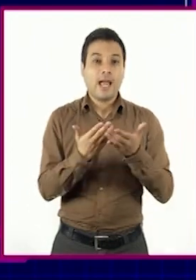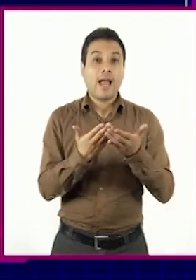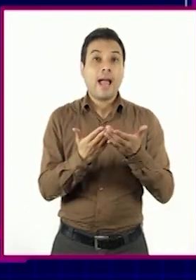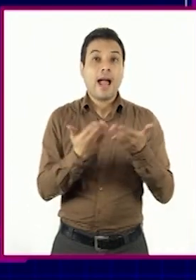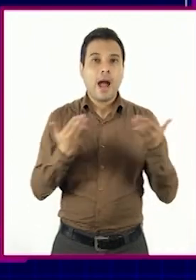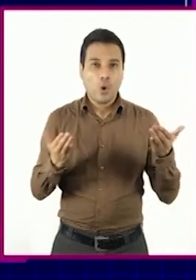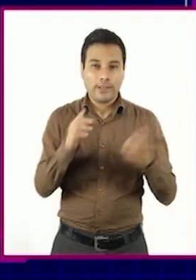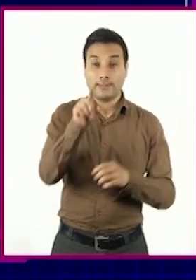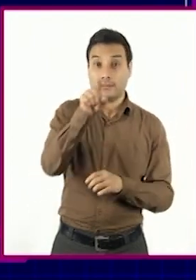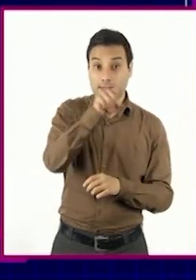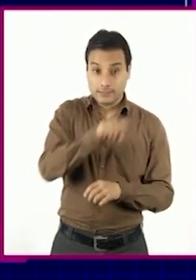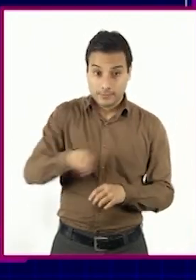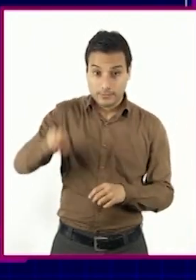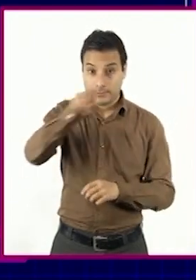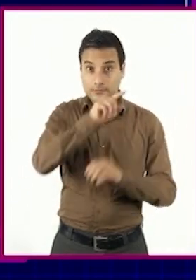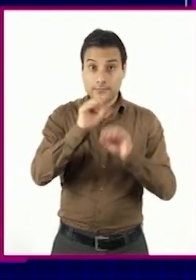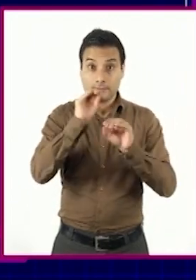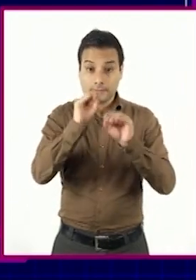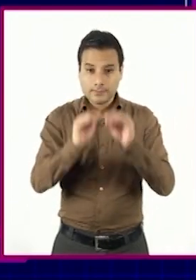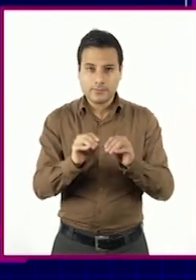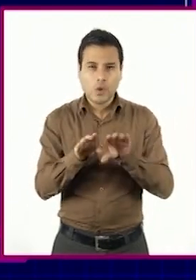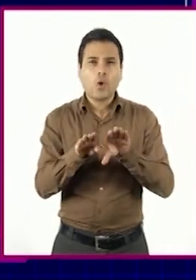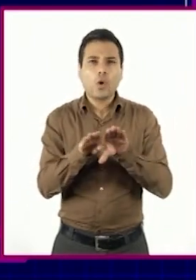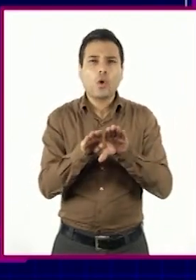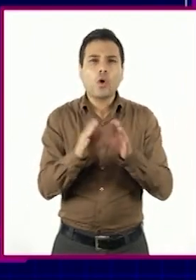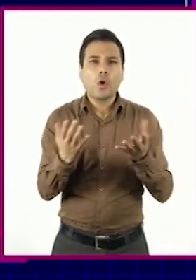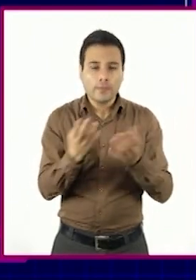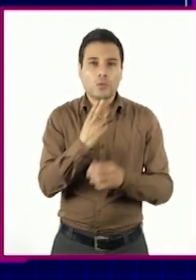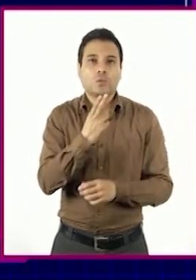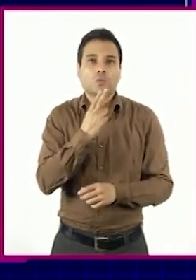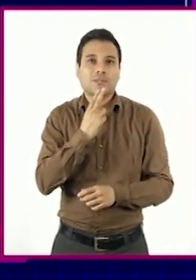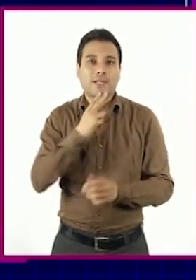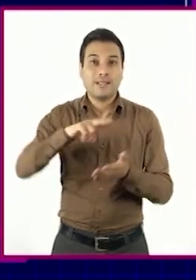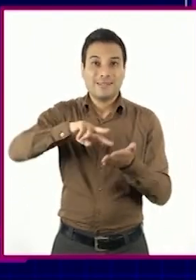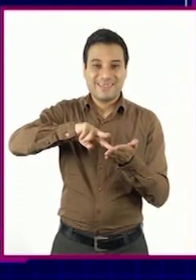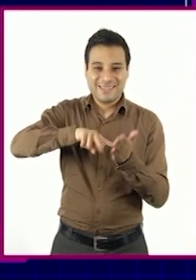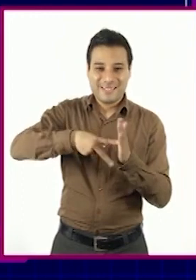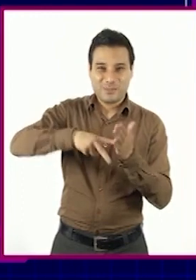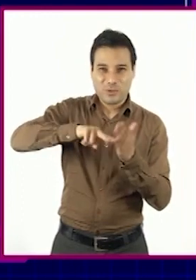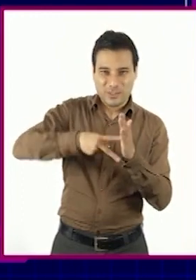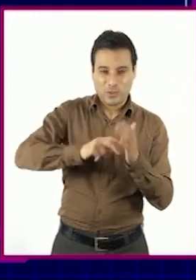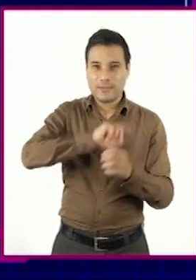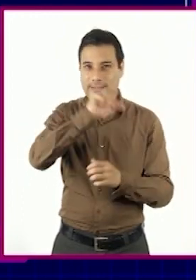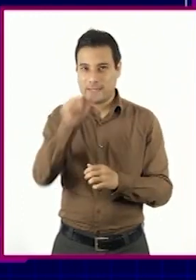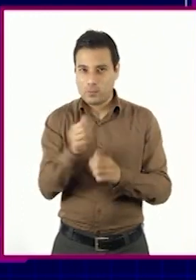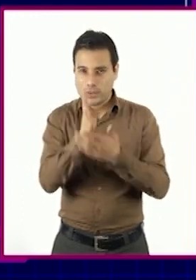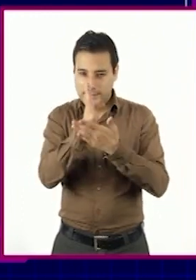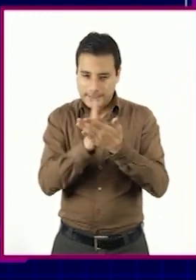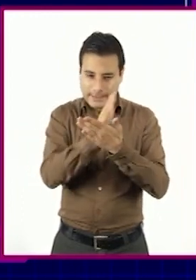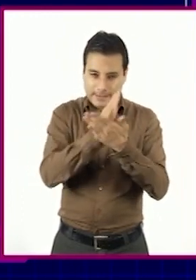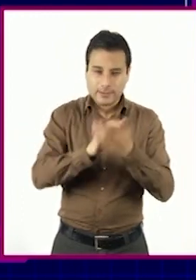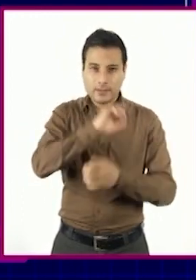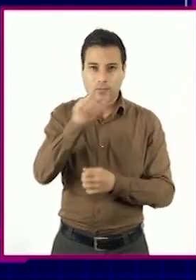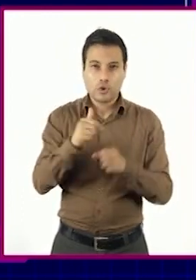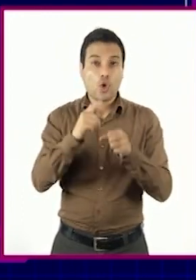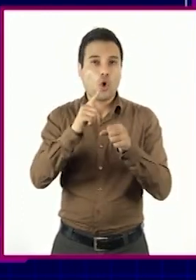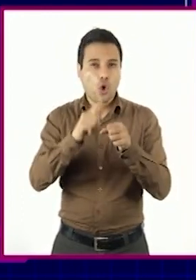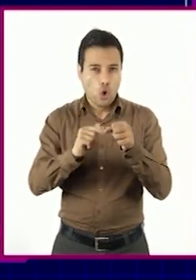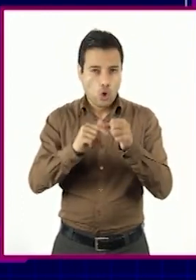gráficas circulares, utilicen un transportador para marcar los ángulos y coloréenlos del color que les guste para